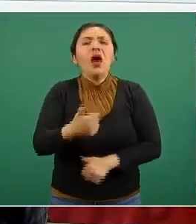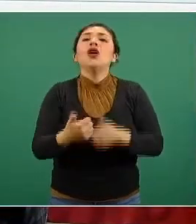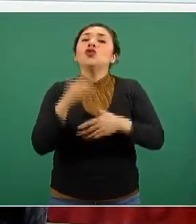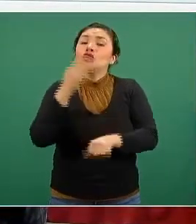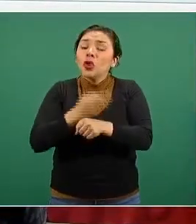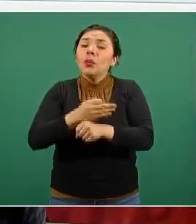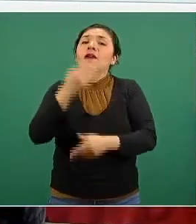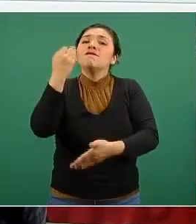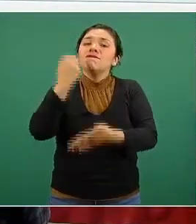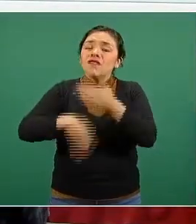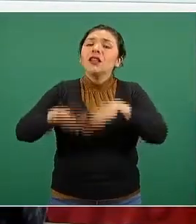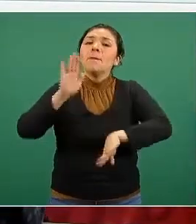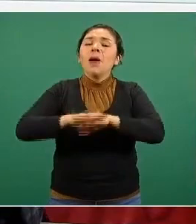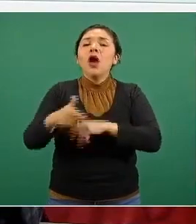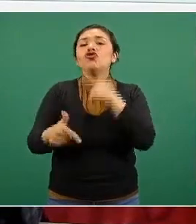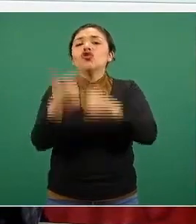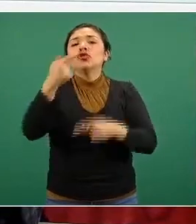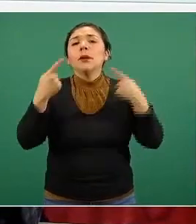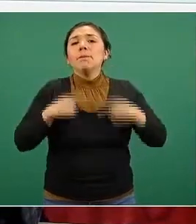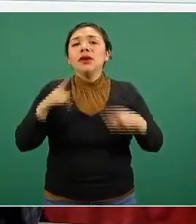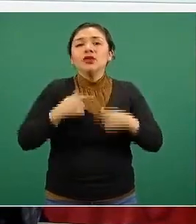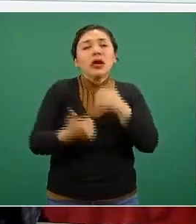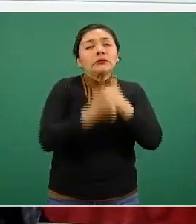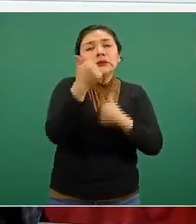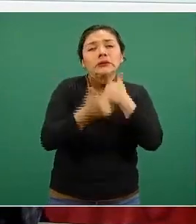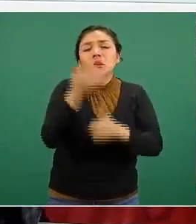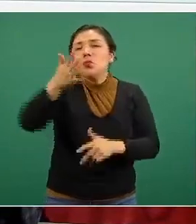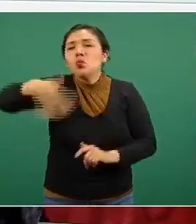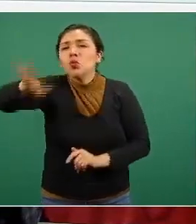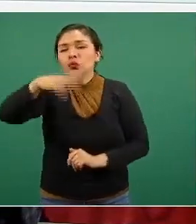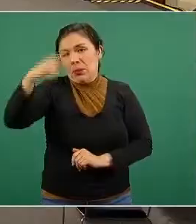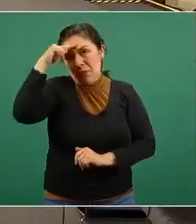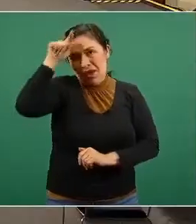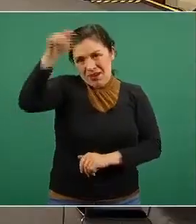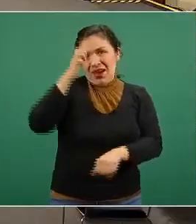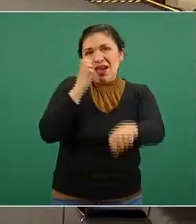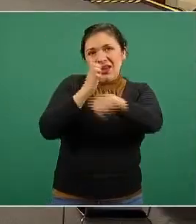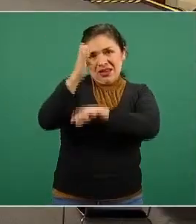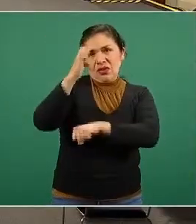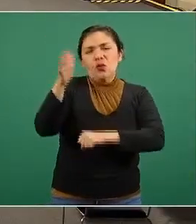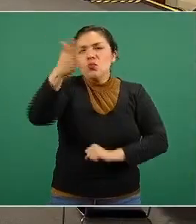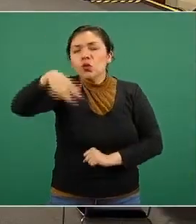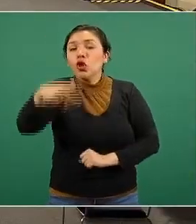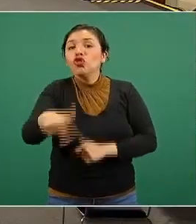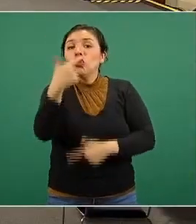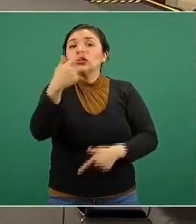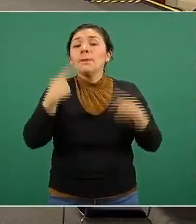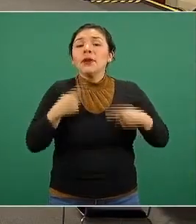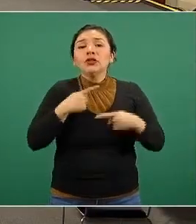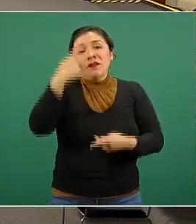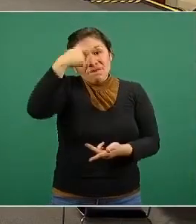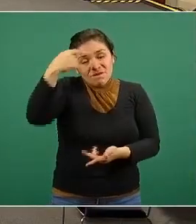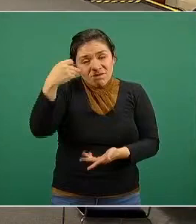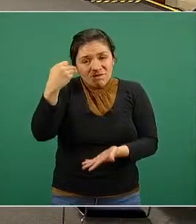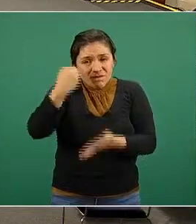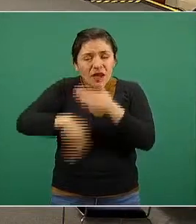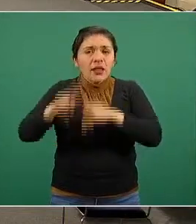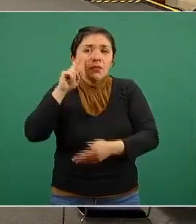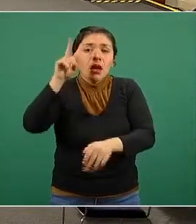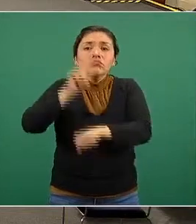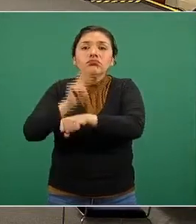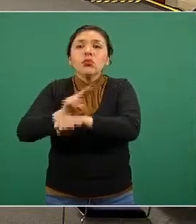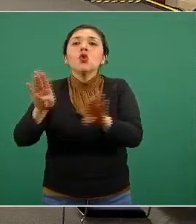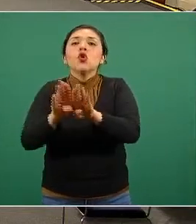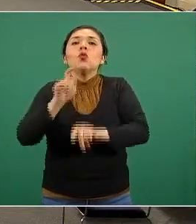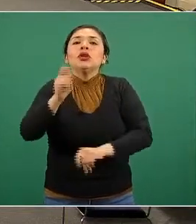a 12 personas más. Esto está a cargo, lógicamente, de las áreas de la entidad federativa para poder constatar su estado de salud.